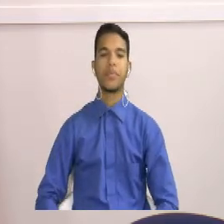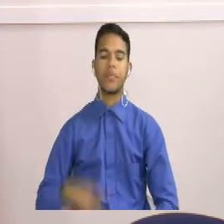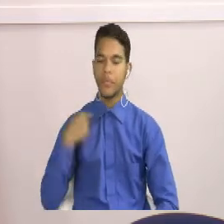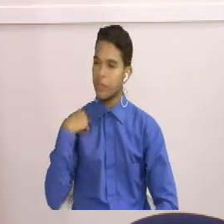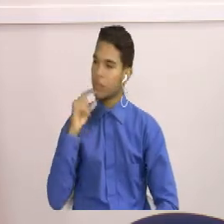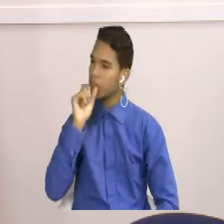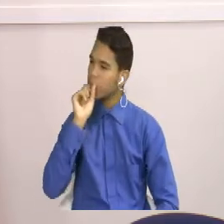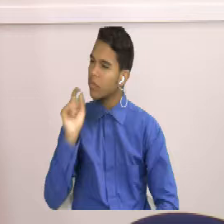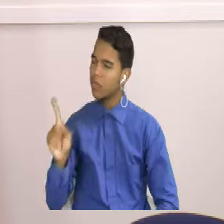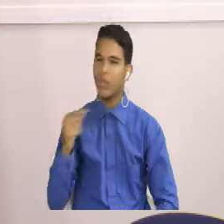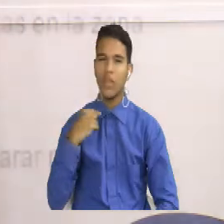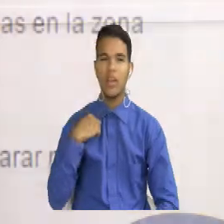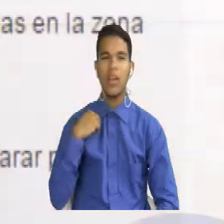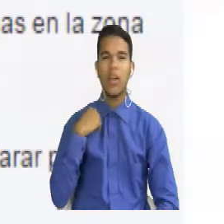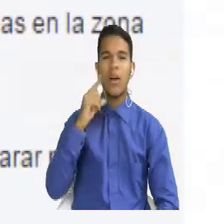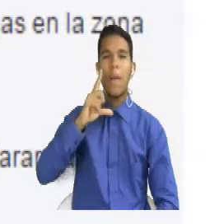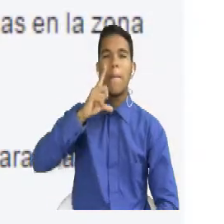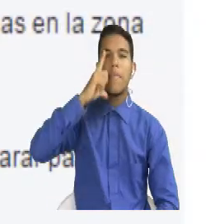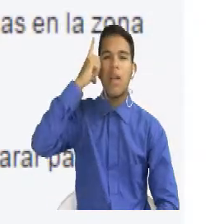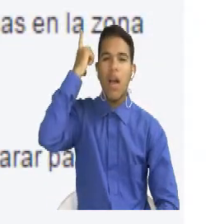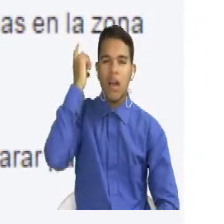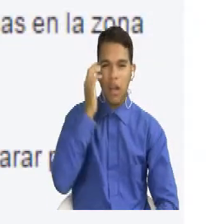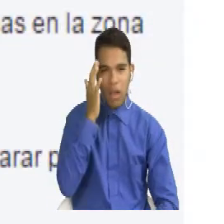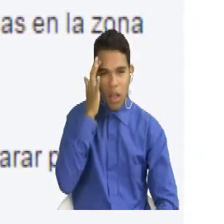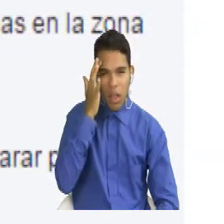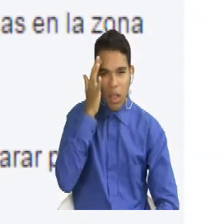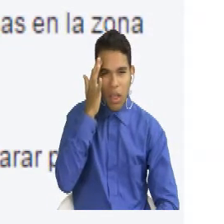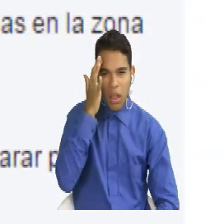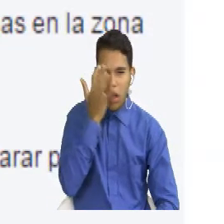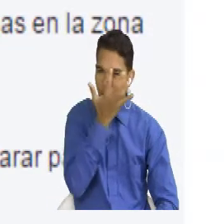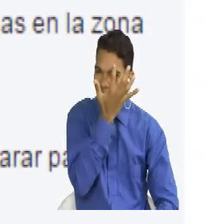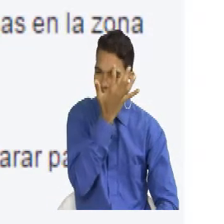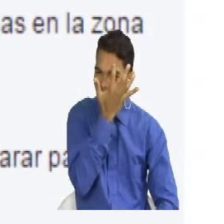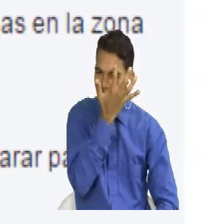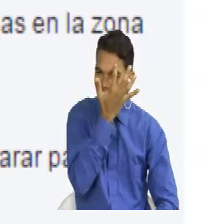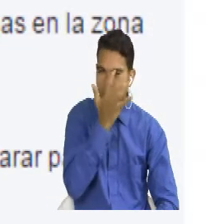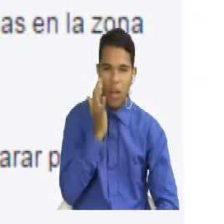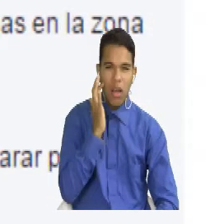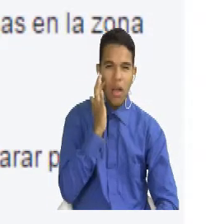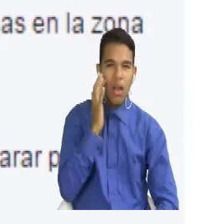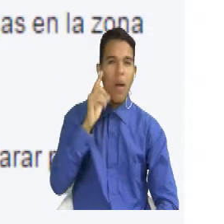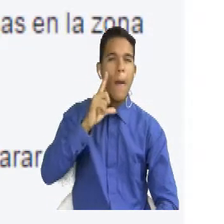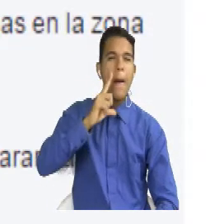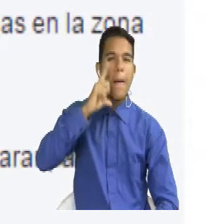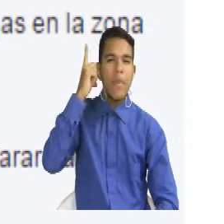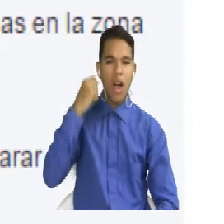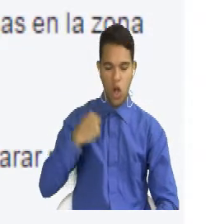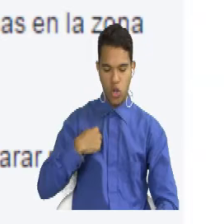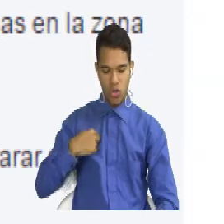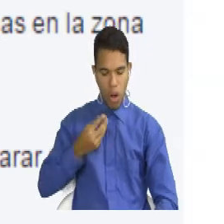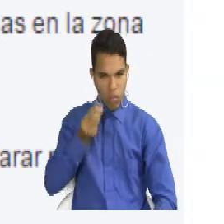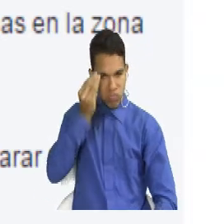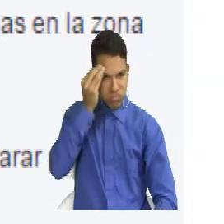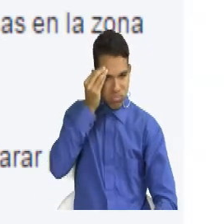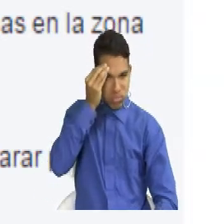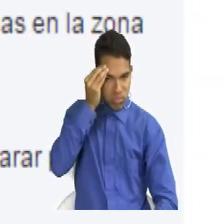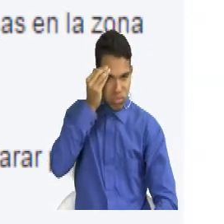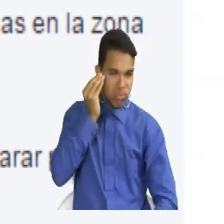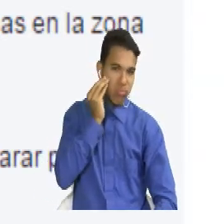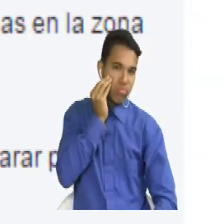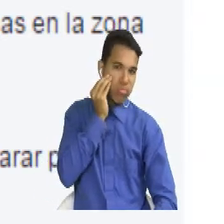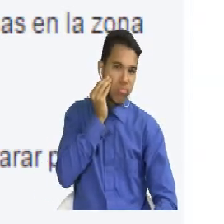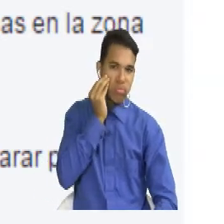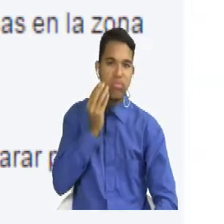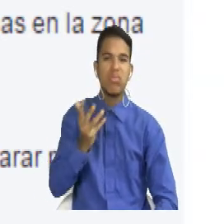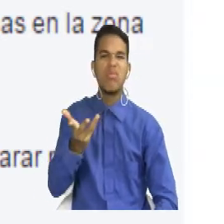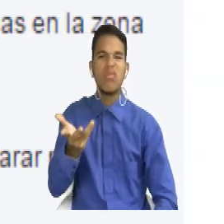para las manchas blancas en el rostro, coloquialmente llamadas pañitos blancos? Bueno, por lo general los pañitos blancos aparecen en la piel por un problema